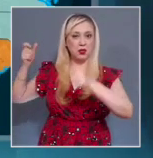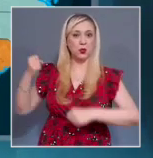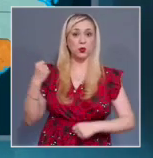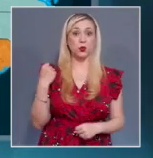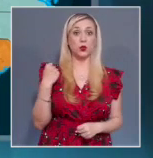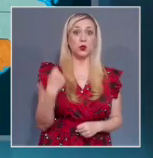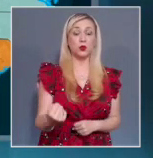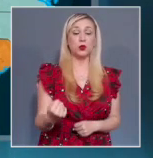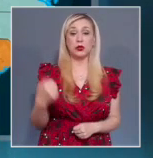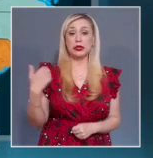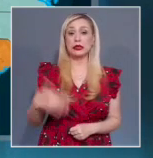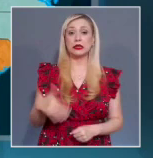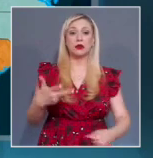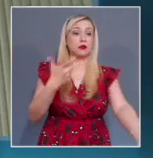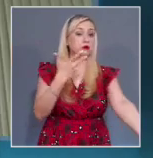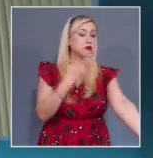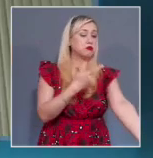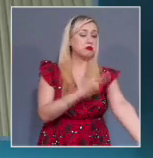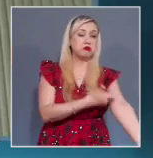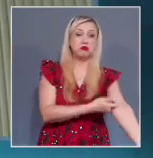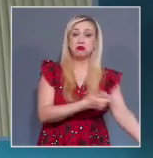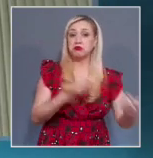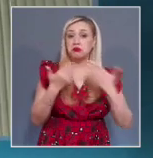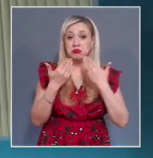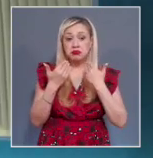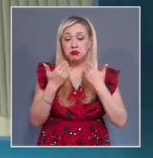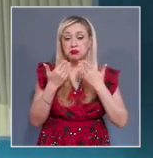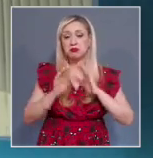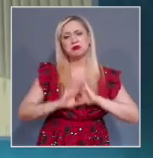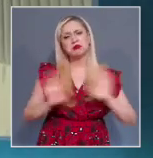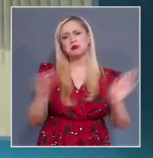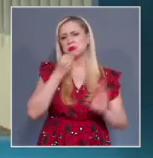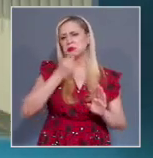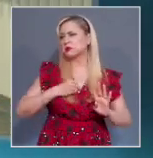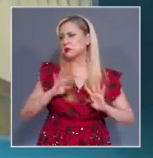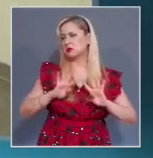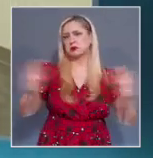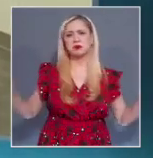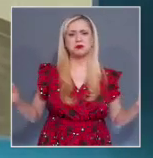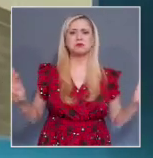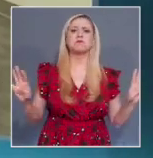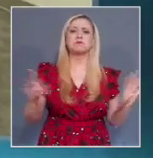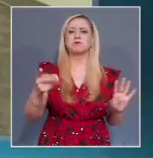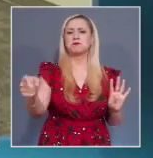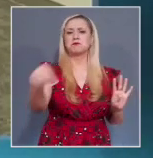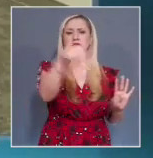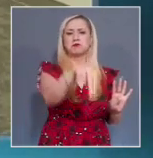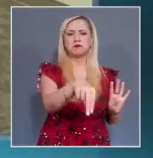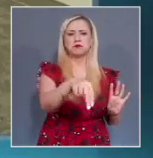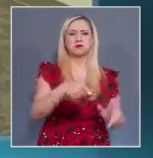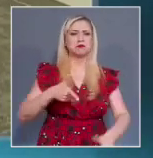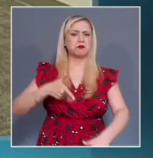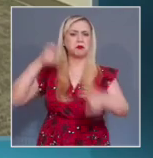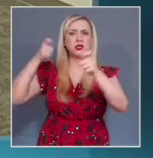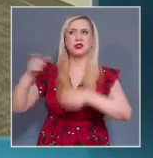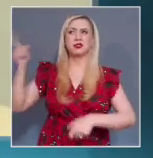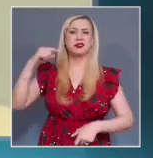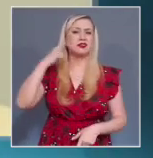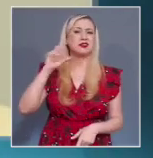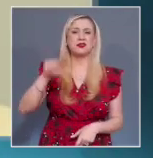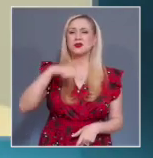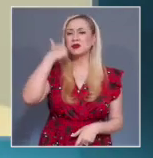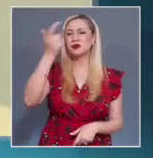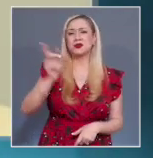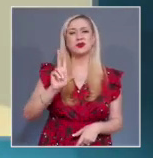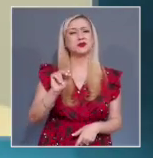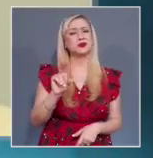letal 5 días después de darse la orden. Los fabricantes no quieren que sus productos sean usados para esos fines, provocando desabasto.